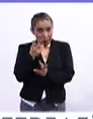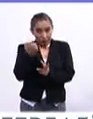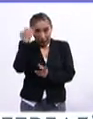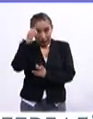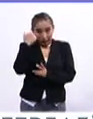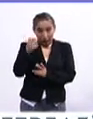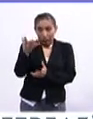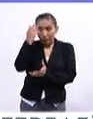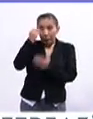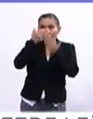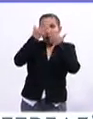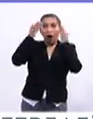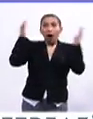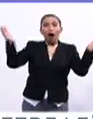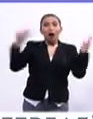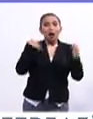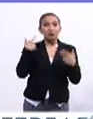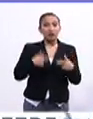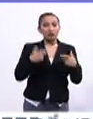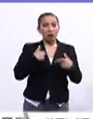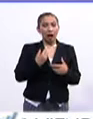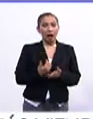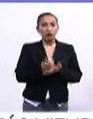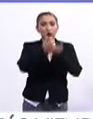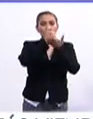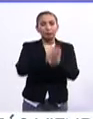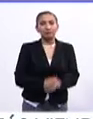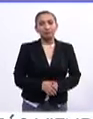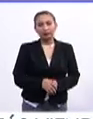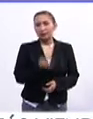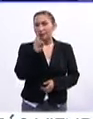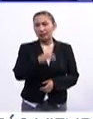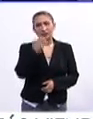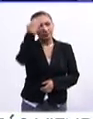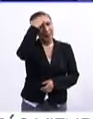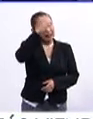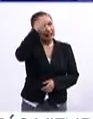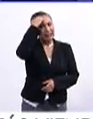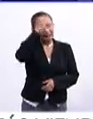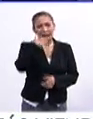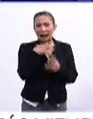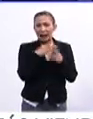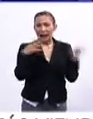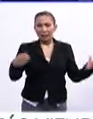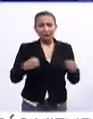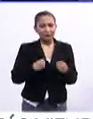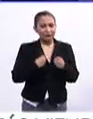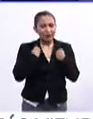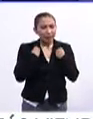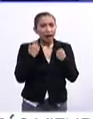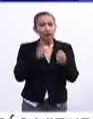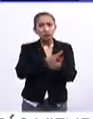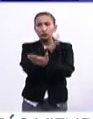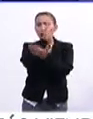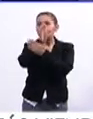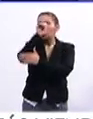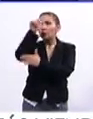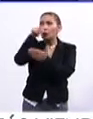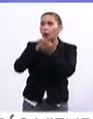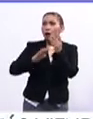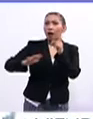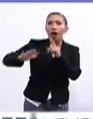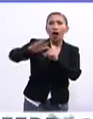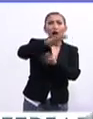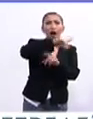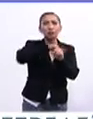realmente una experiencia que te hace crecer como persona. Sin duda hay una experiencia de vida que te hace crecer desde estar en otro entorno, tener